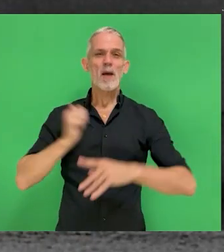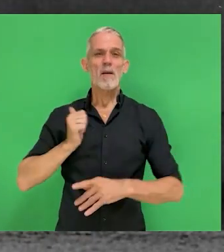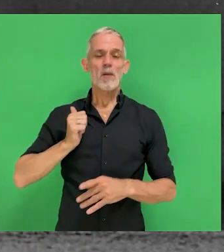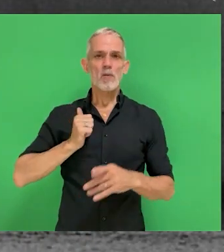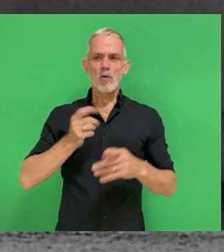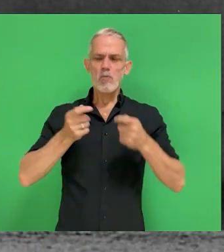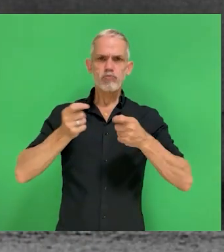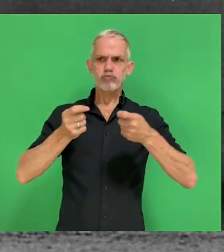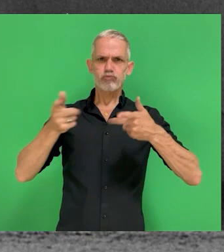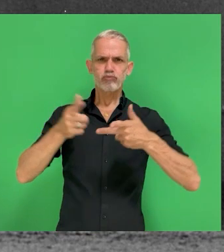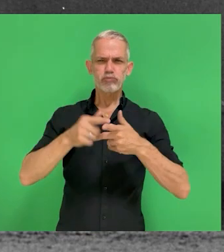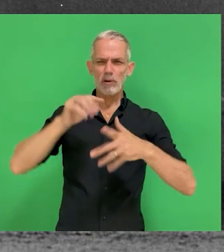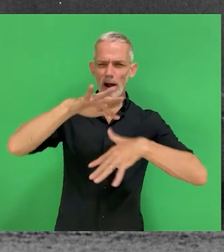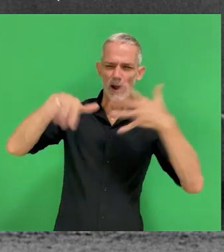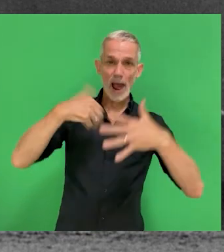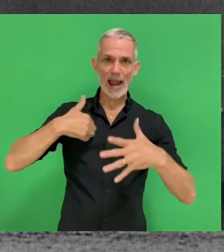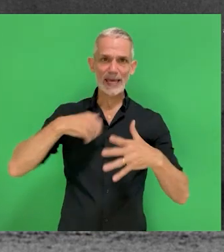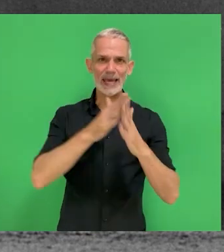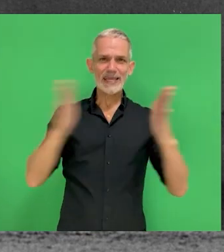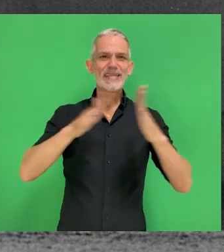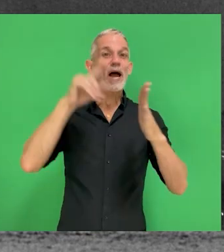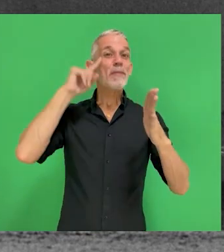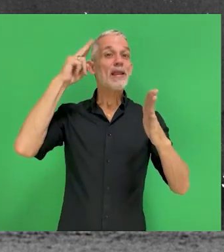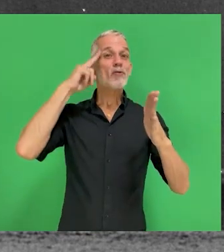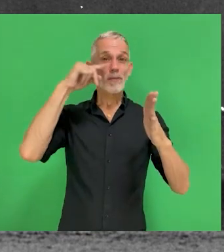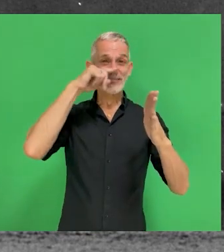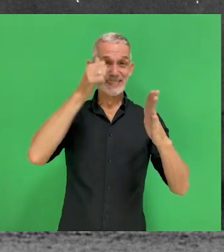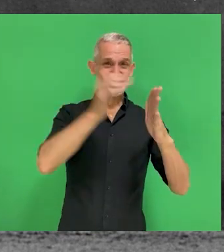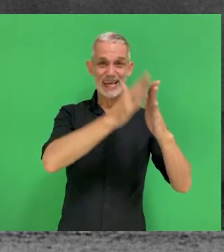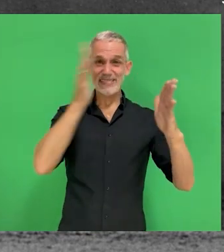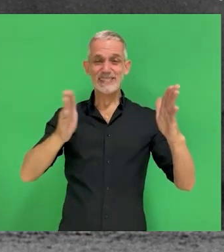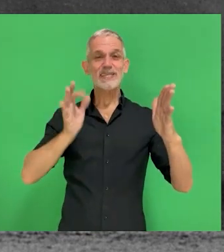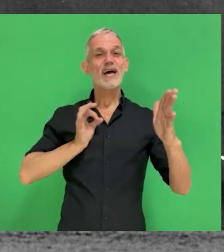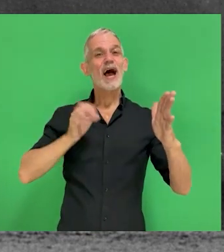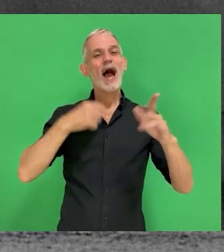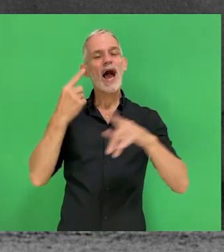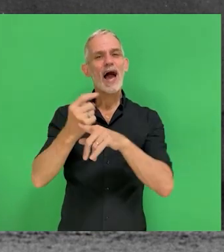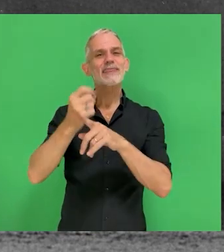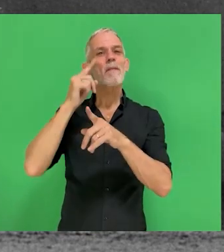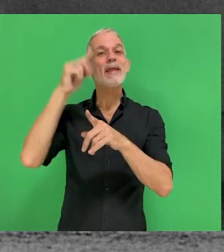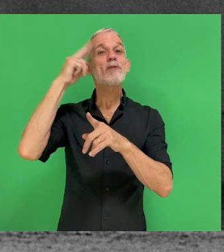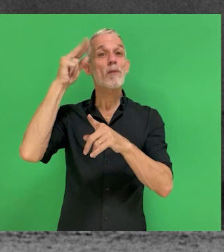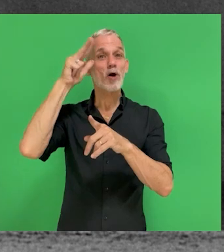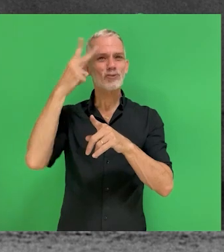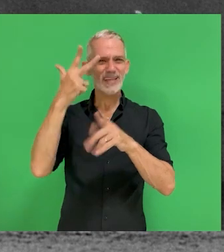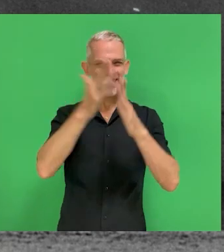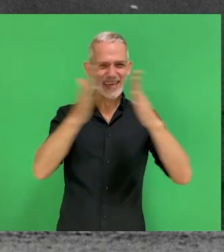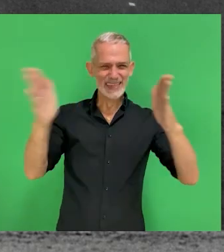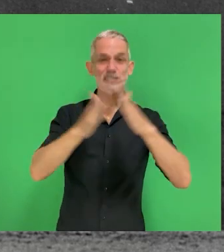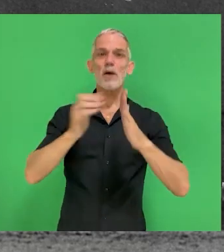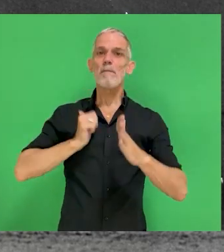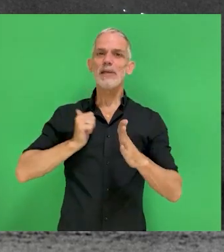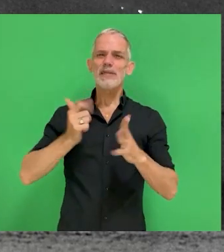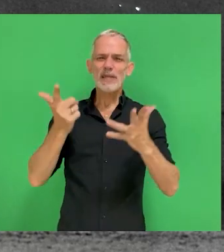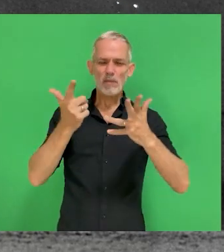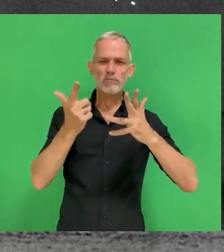que dominó a fuerza de terror a la Argentina entre 1976 y 1983, lo que los militares,